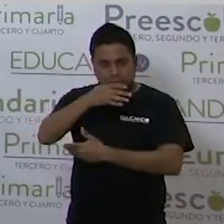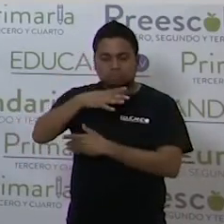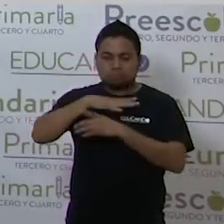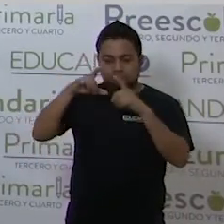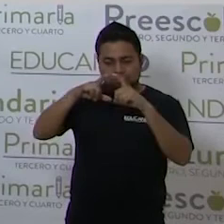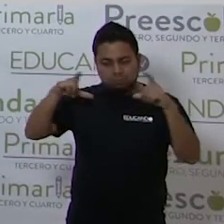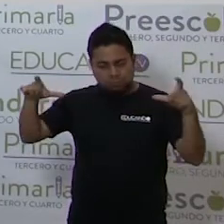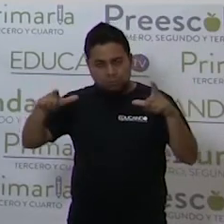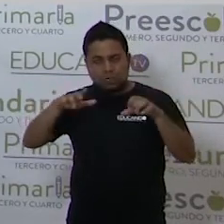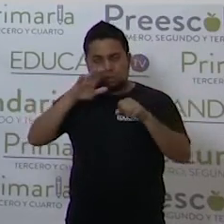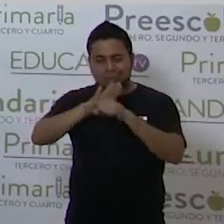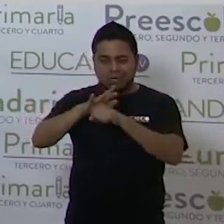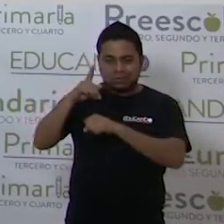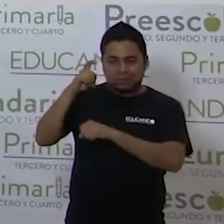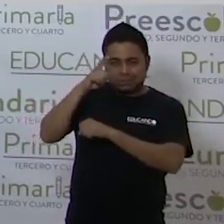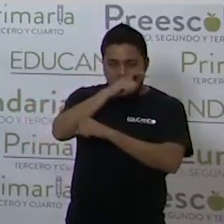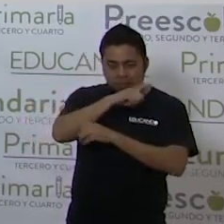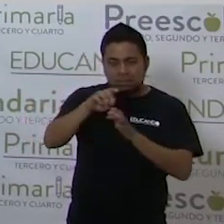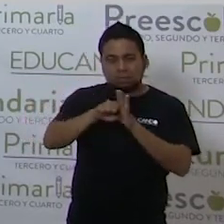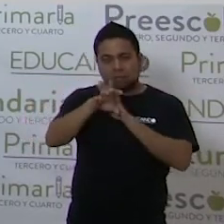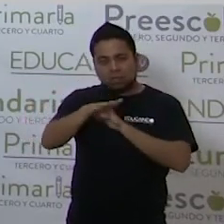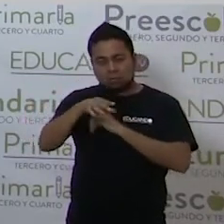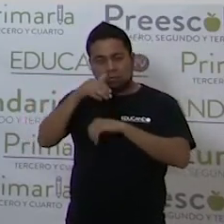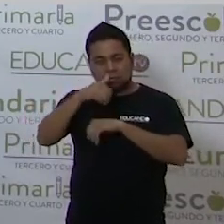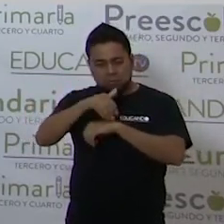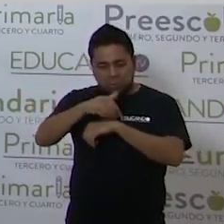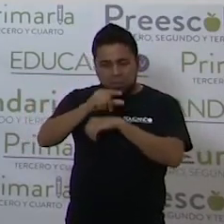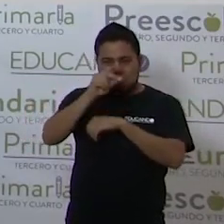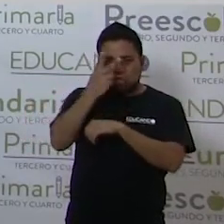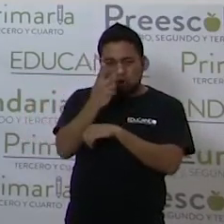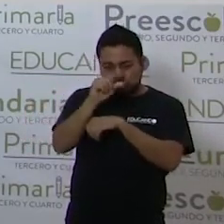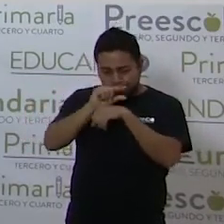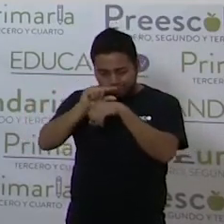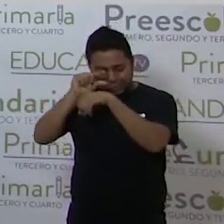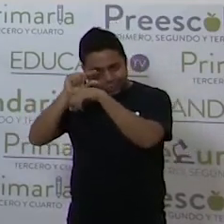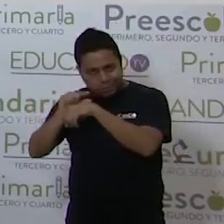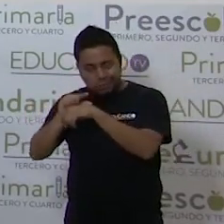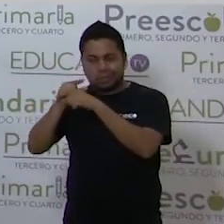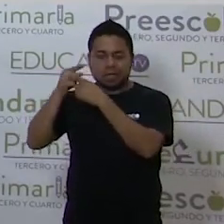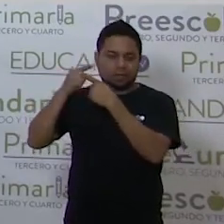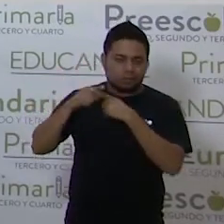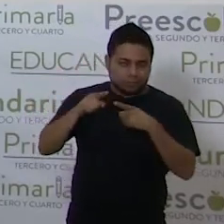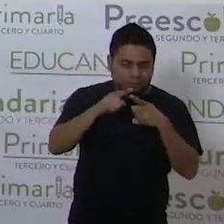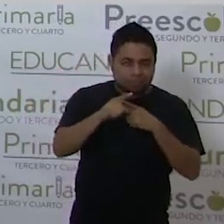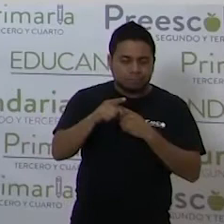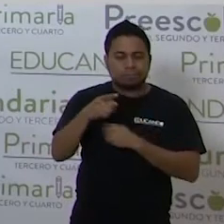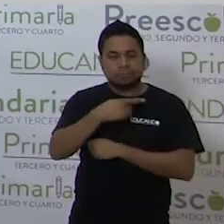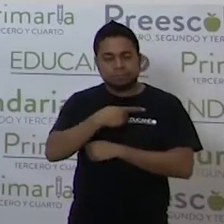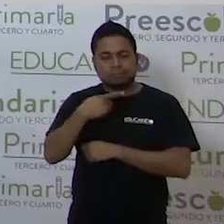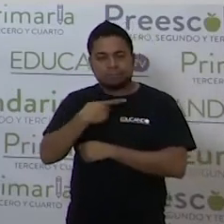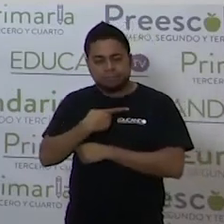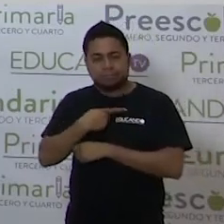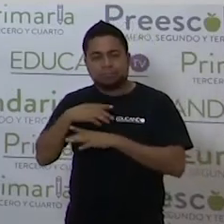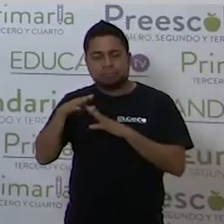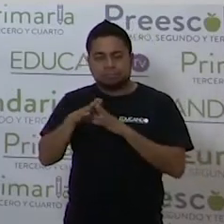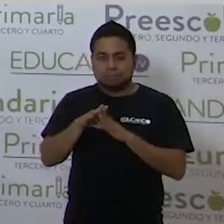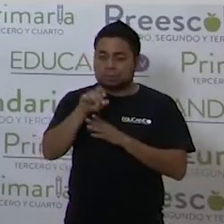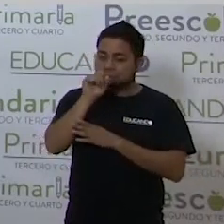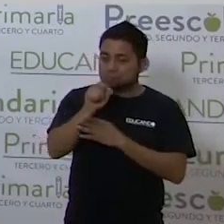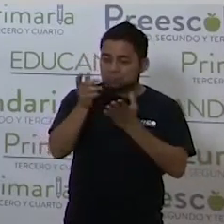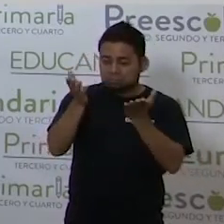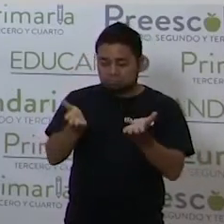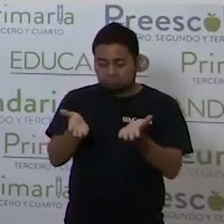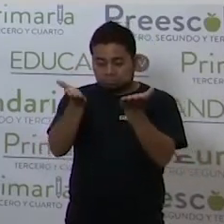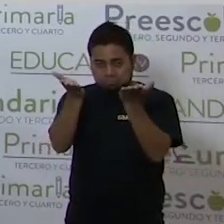de más dificultad como las cuadráticas otro tipo de ocasiones y van a tener que cumplir de igual manera la